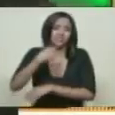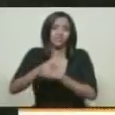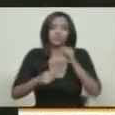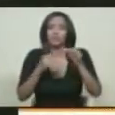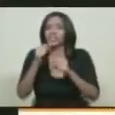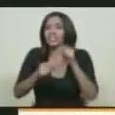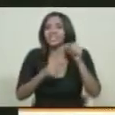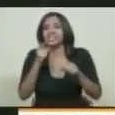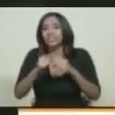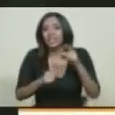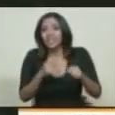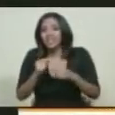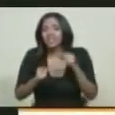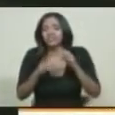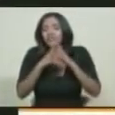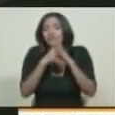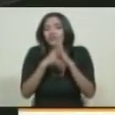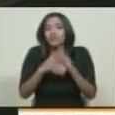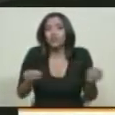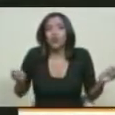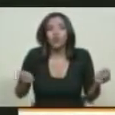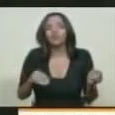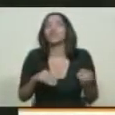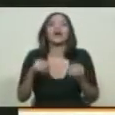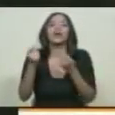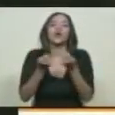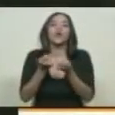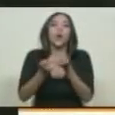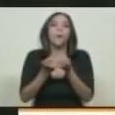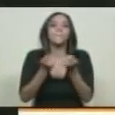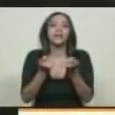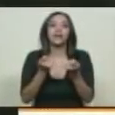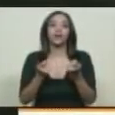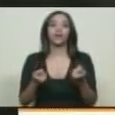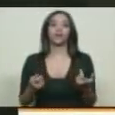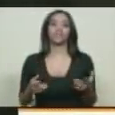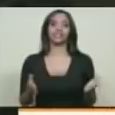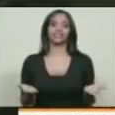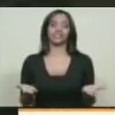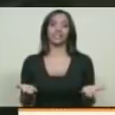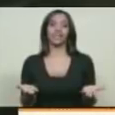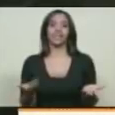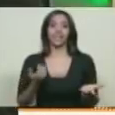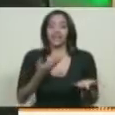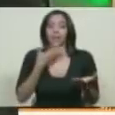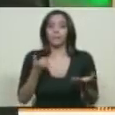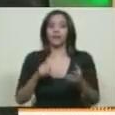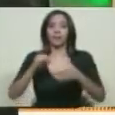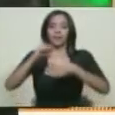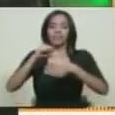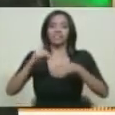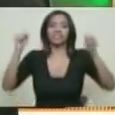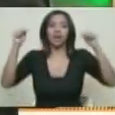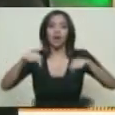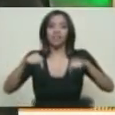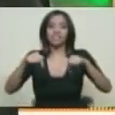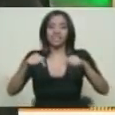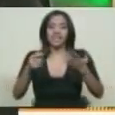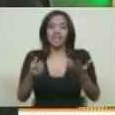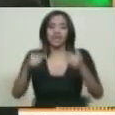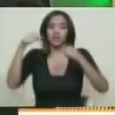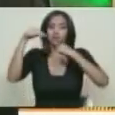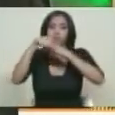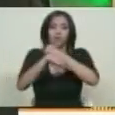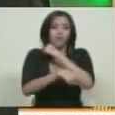los organismos multilaterales económicos están diciendo que era la gran esperanza de América Latina. Y están llevando a un agujero tremendo